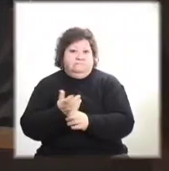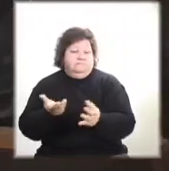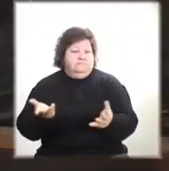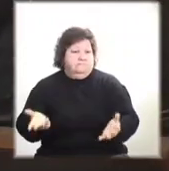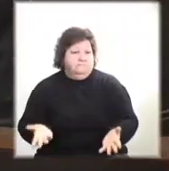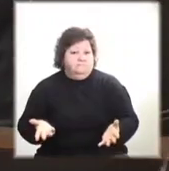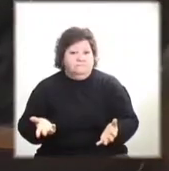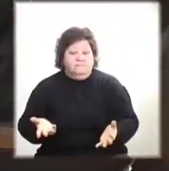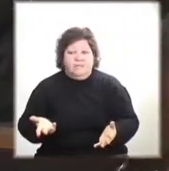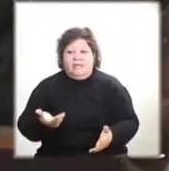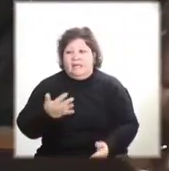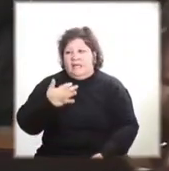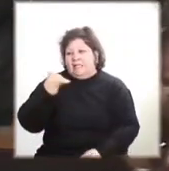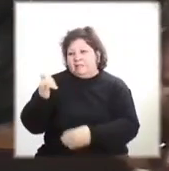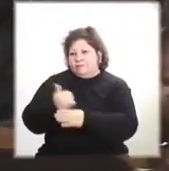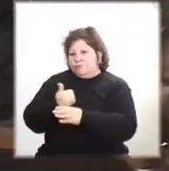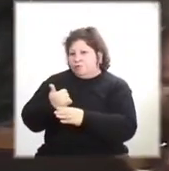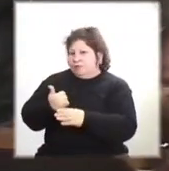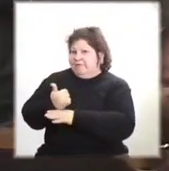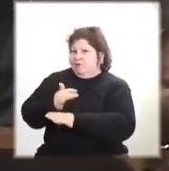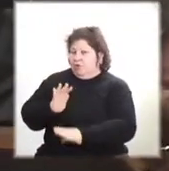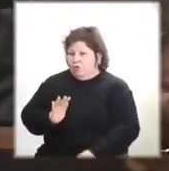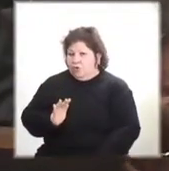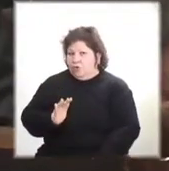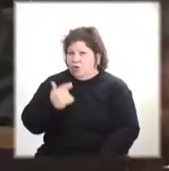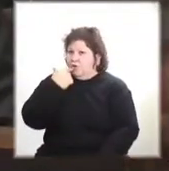Es decir, que la institución se equivocó.